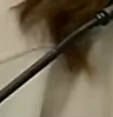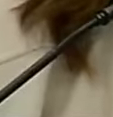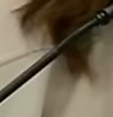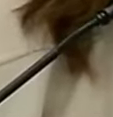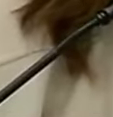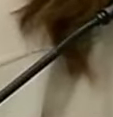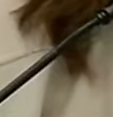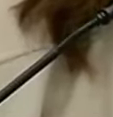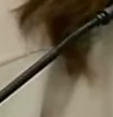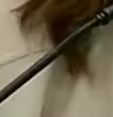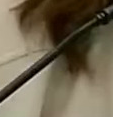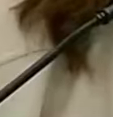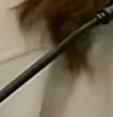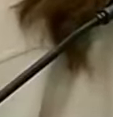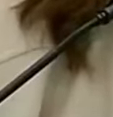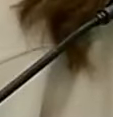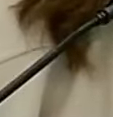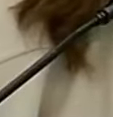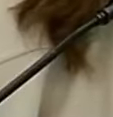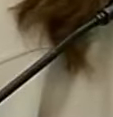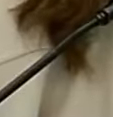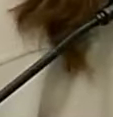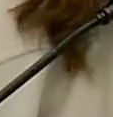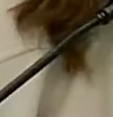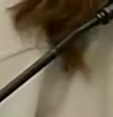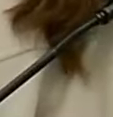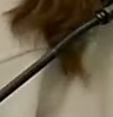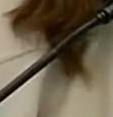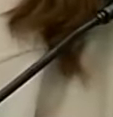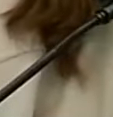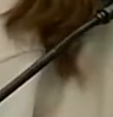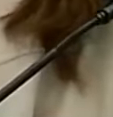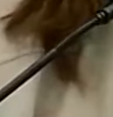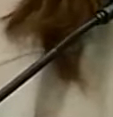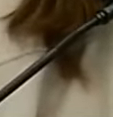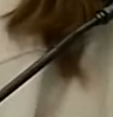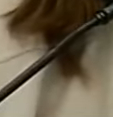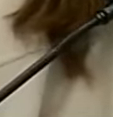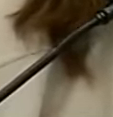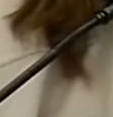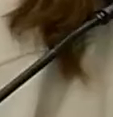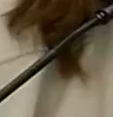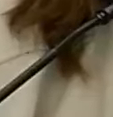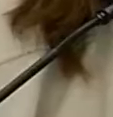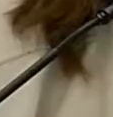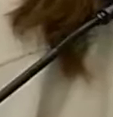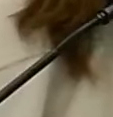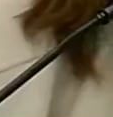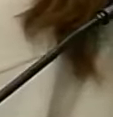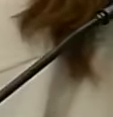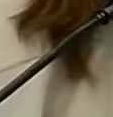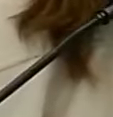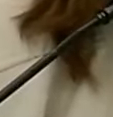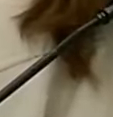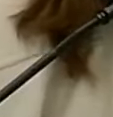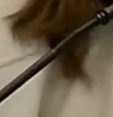59.418 motovehículos controlados, 603 retenciones. Aquí la relación es más alta porque es el vehículo con